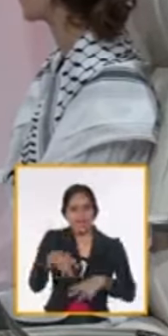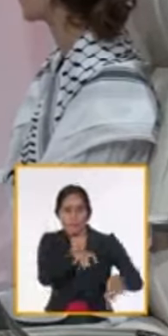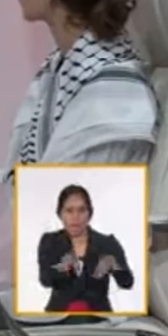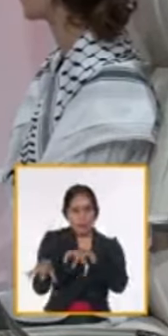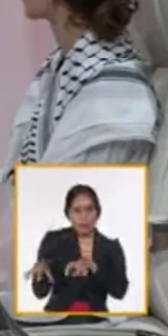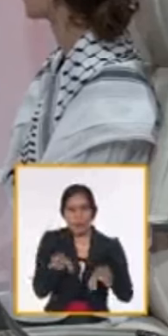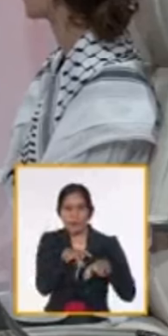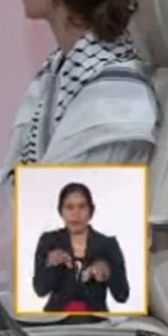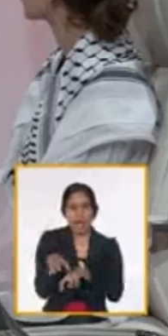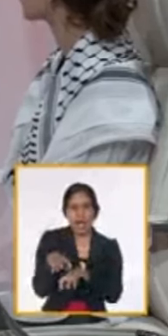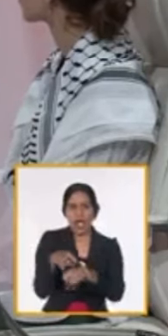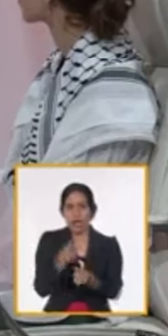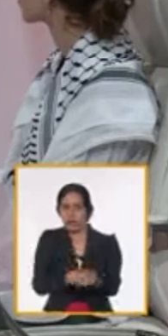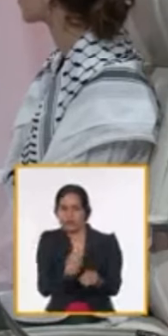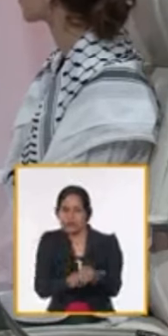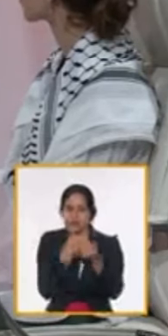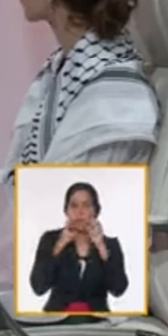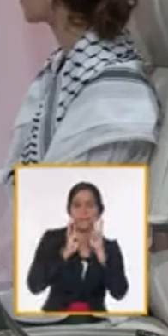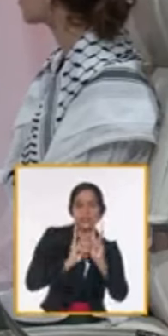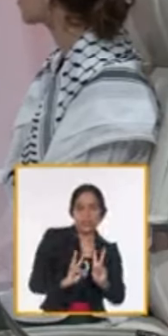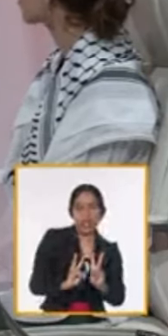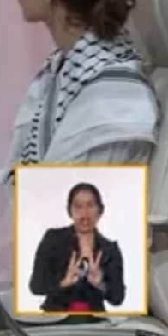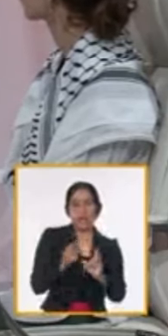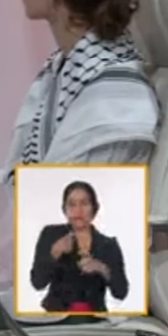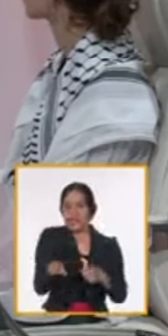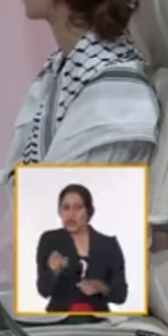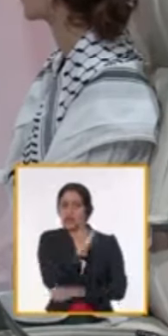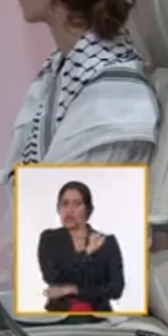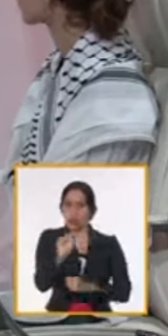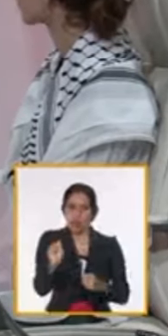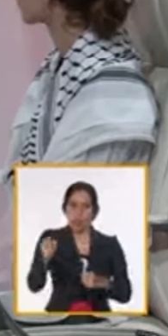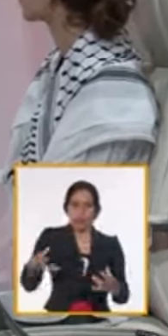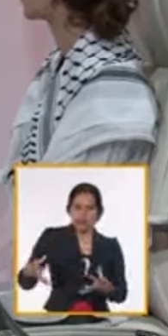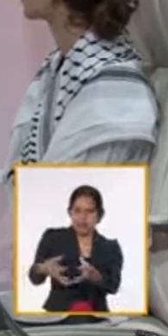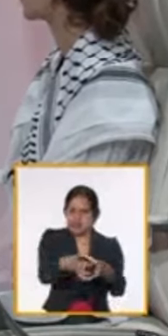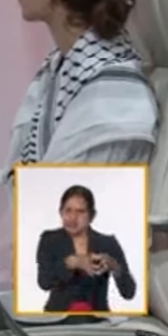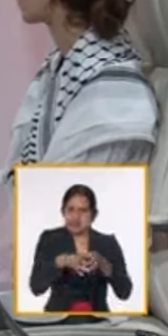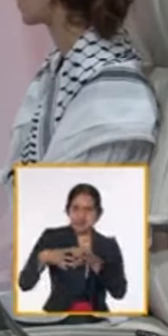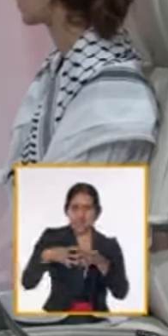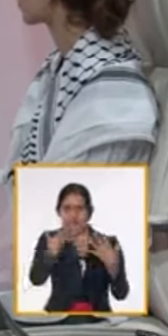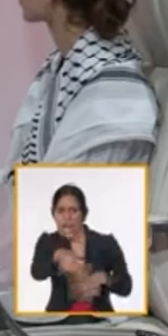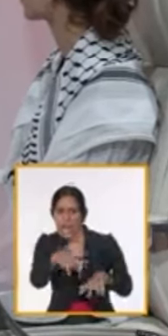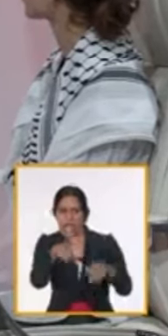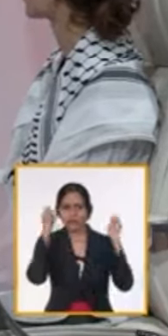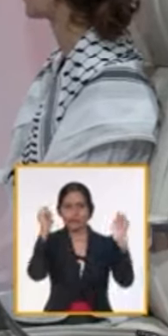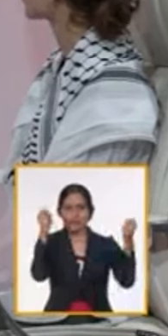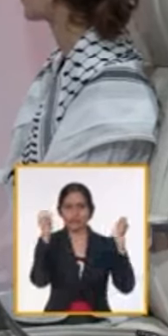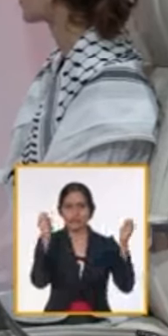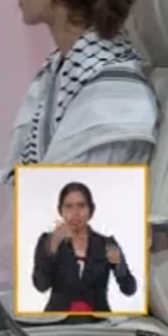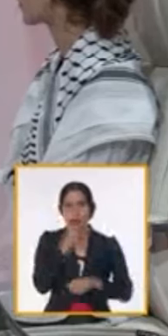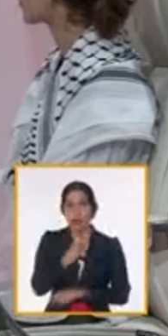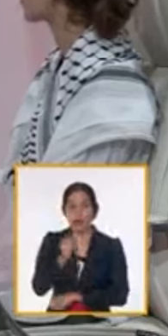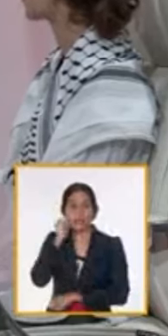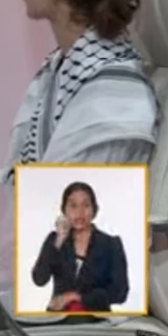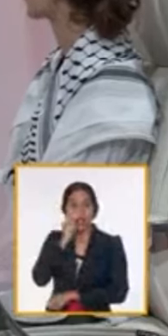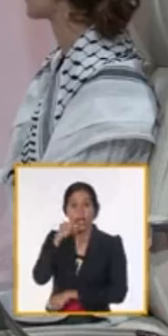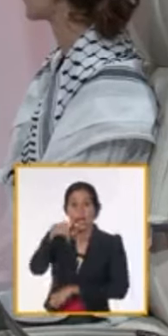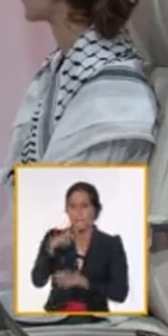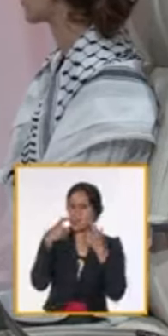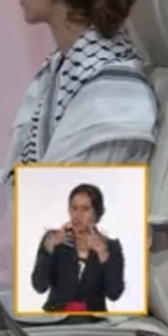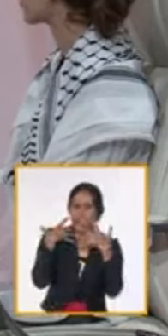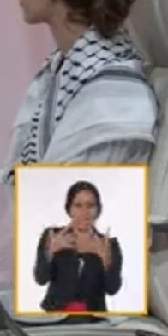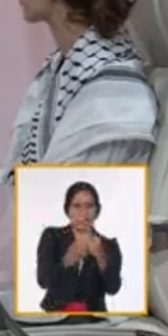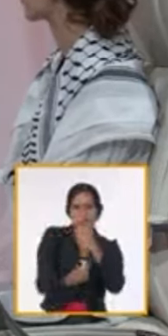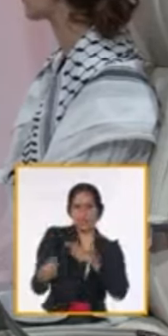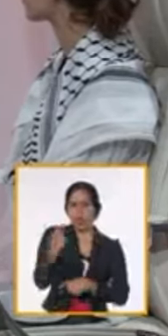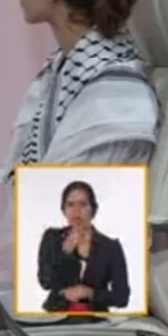humanas, y se logró un movimiento más amplio que visibilizó precisamente la situación de tu pueblo palestino.